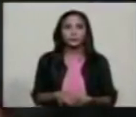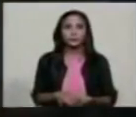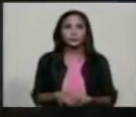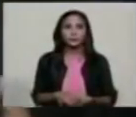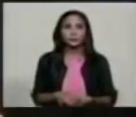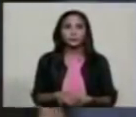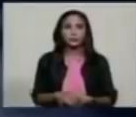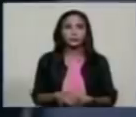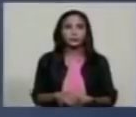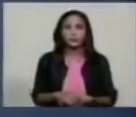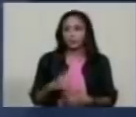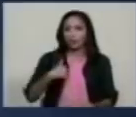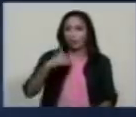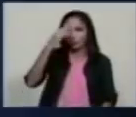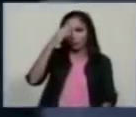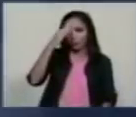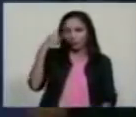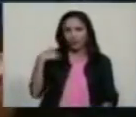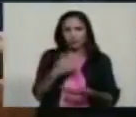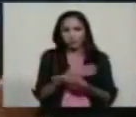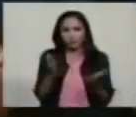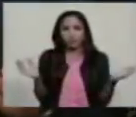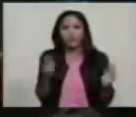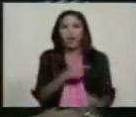Yo sé que la China abre sus puertas.